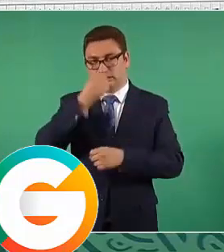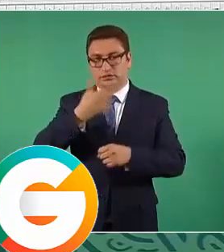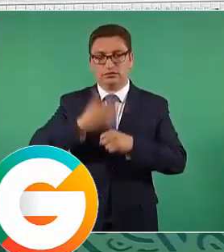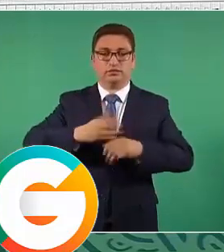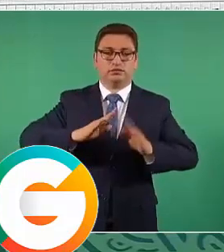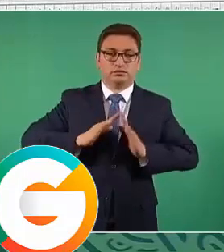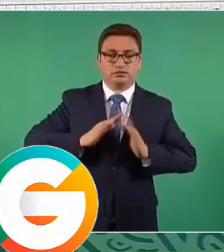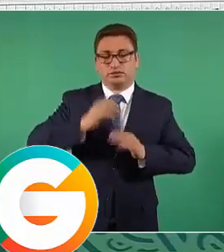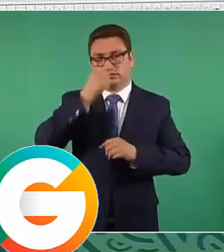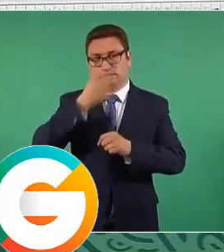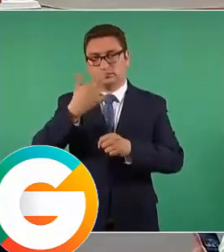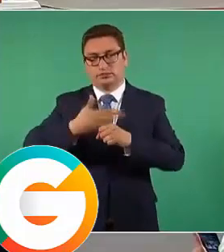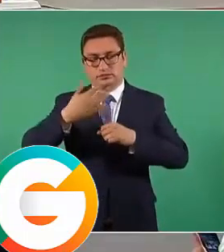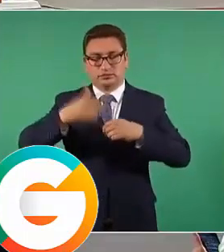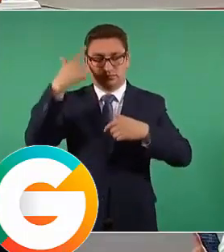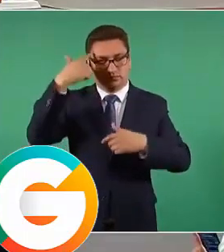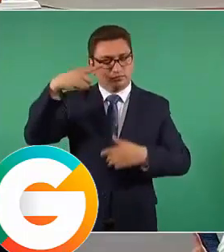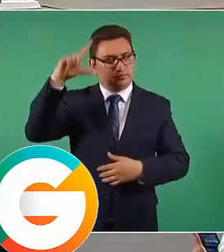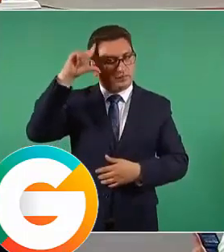Secretario de Marina,